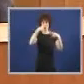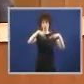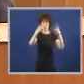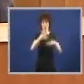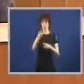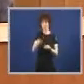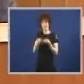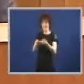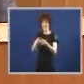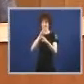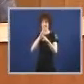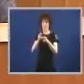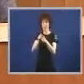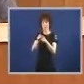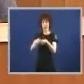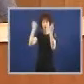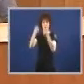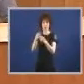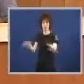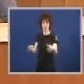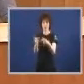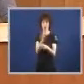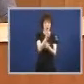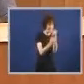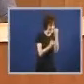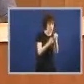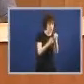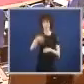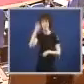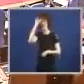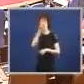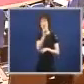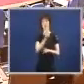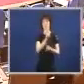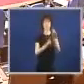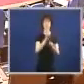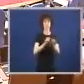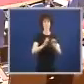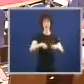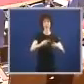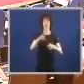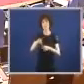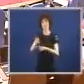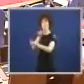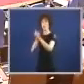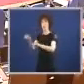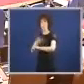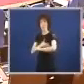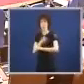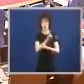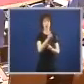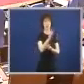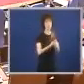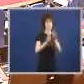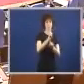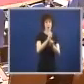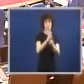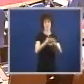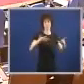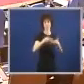inmensa fractura social. Non é economía, é ideoloxía. Non hai un problema de gasto, hai un problema de ingreso. Non hai un problema de sobredimensión do